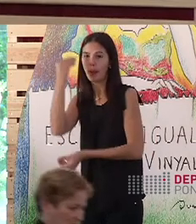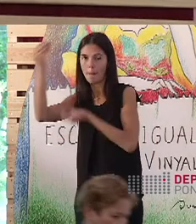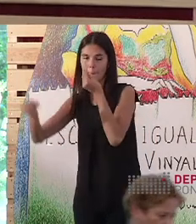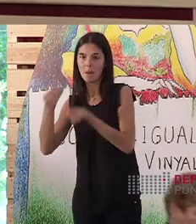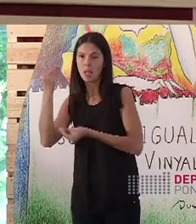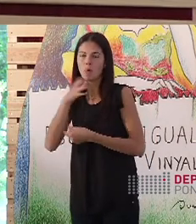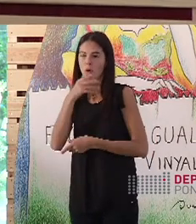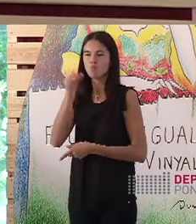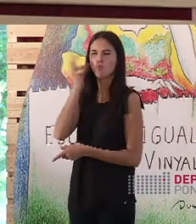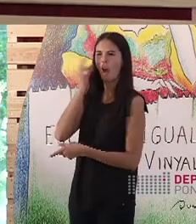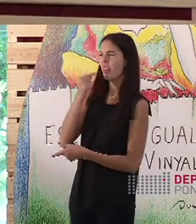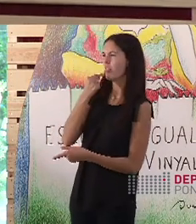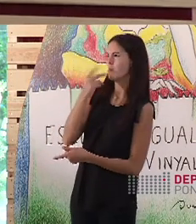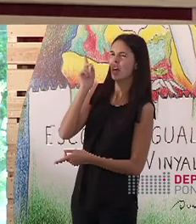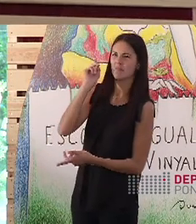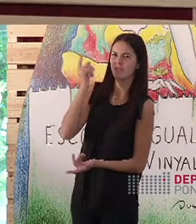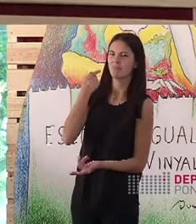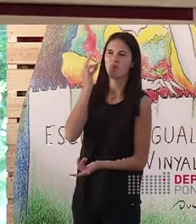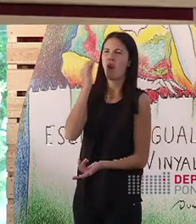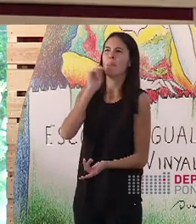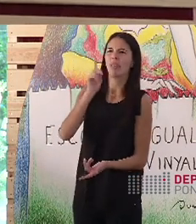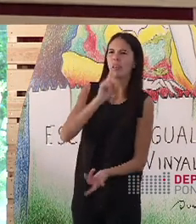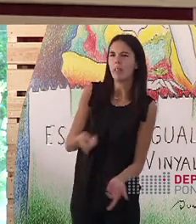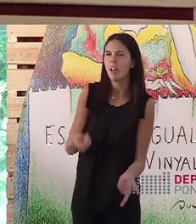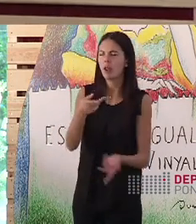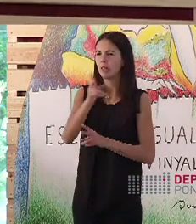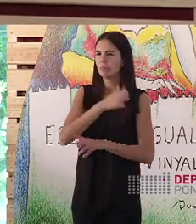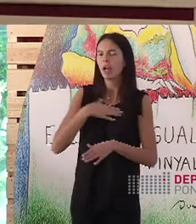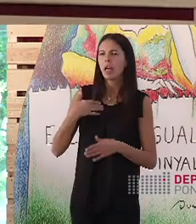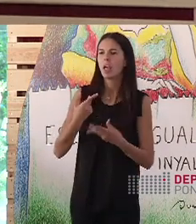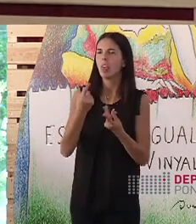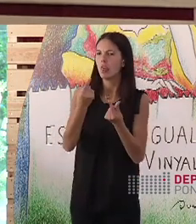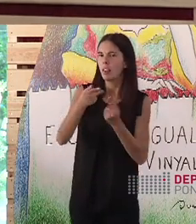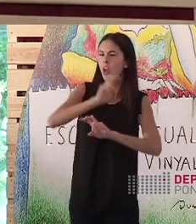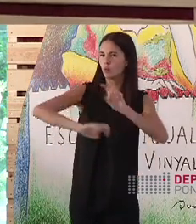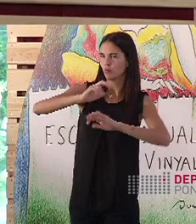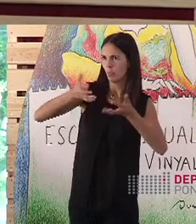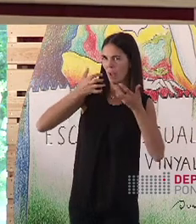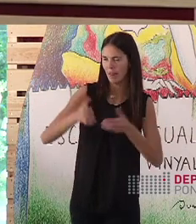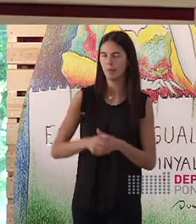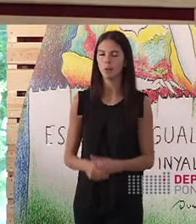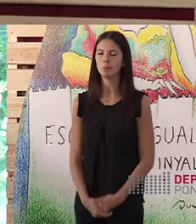pois eso, mentirosas, non? Que o que queren é buscar máis o seu beneficio.